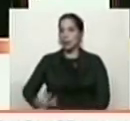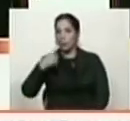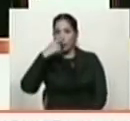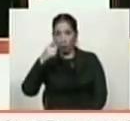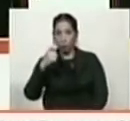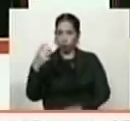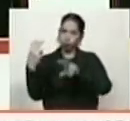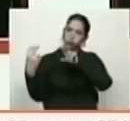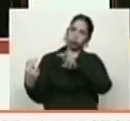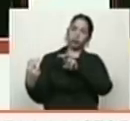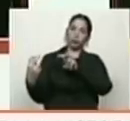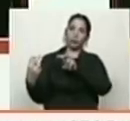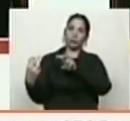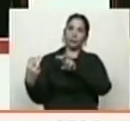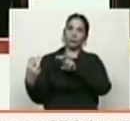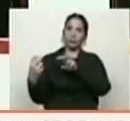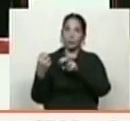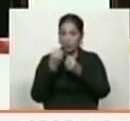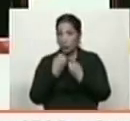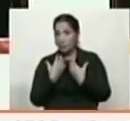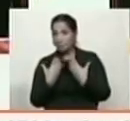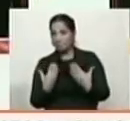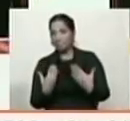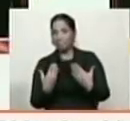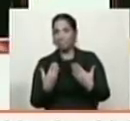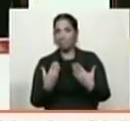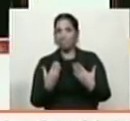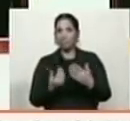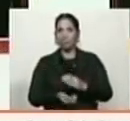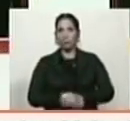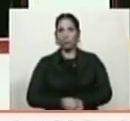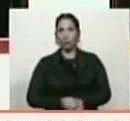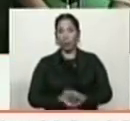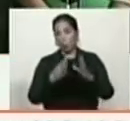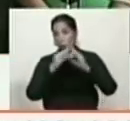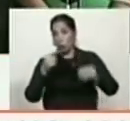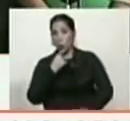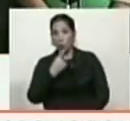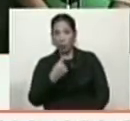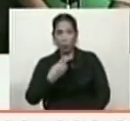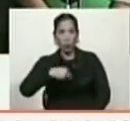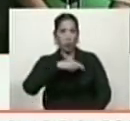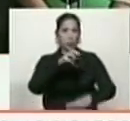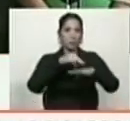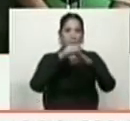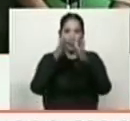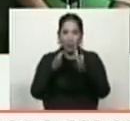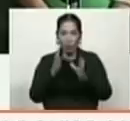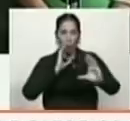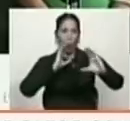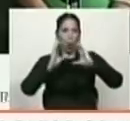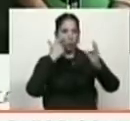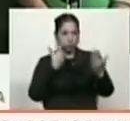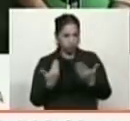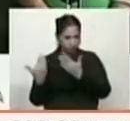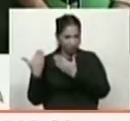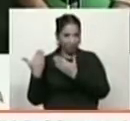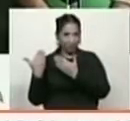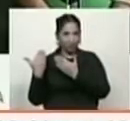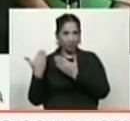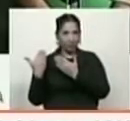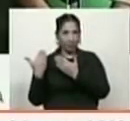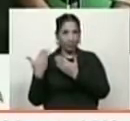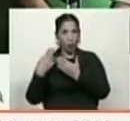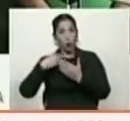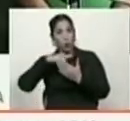Maduro. Bueno, sin más que agregar acá de todo lo que dijo nuestro ministro de Comunicaciones, establecemos